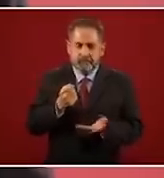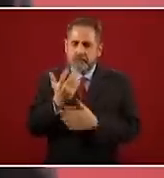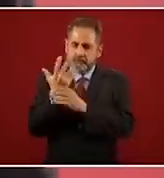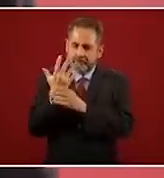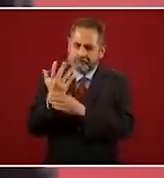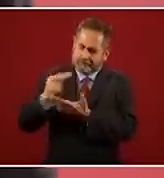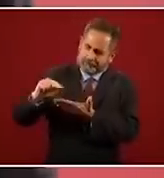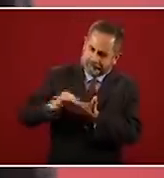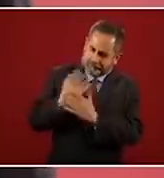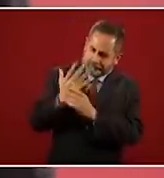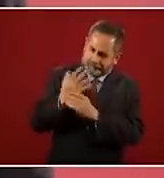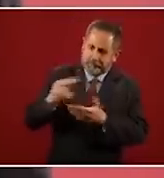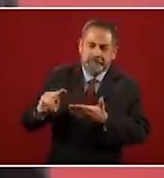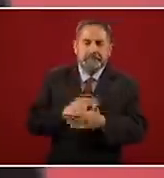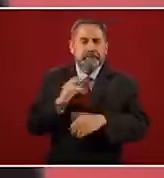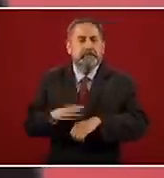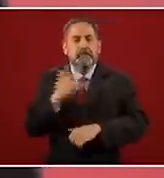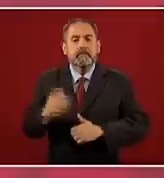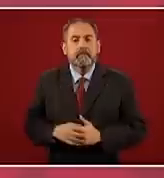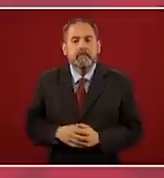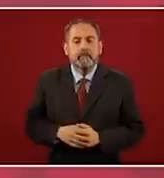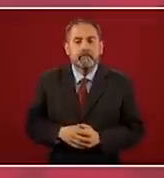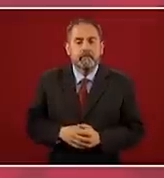Quiero firmar porque